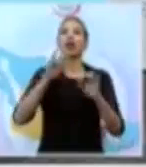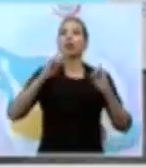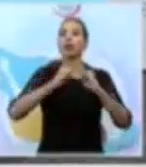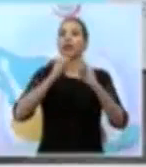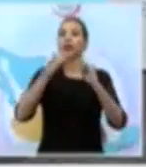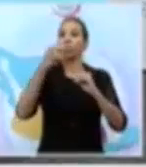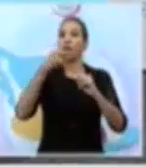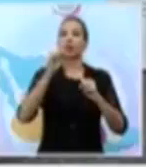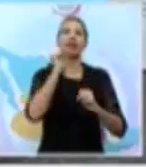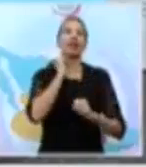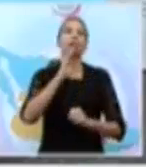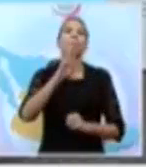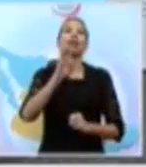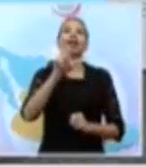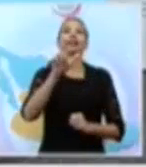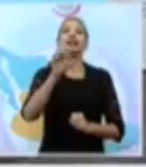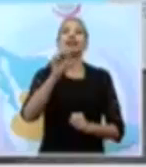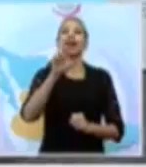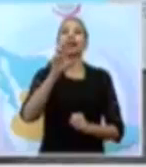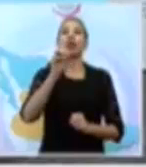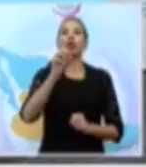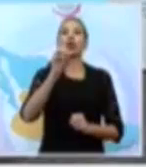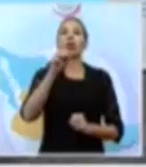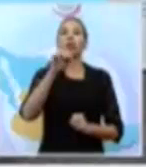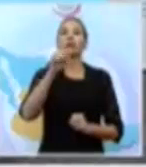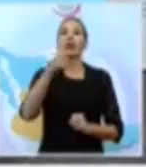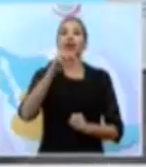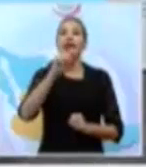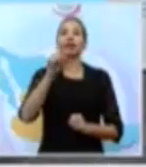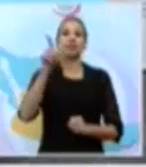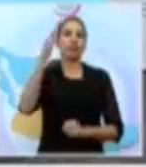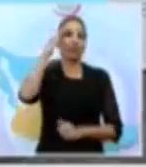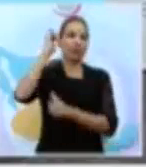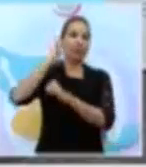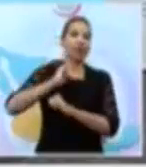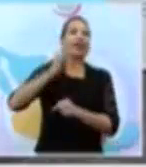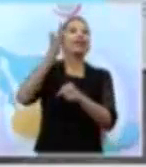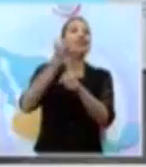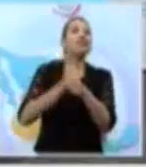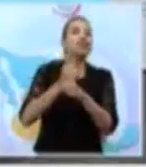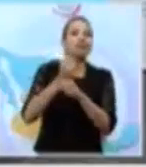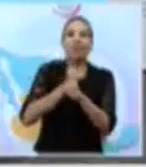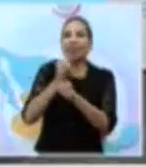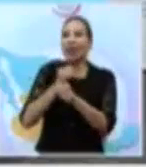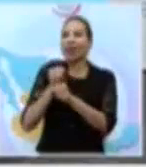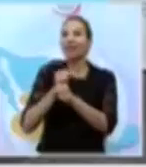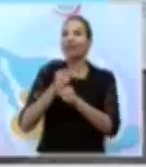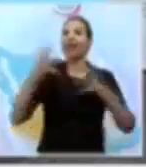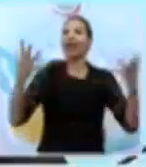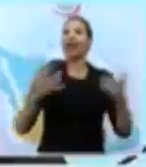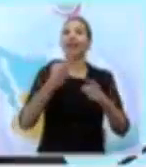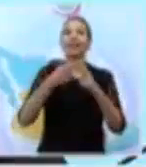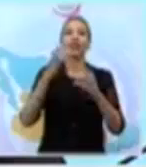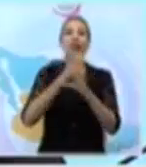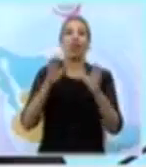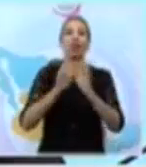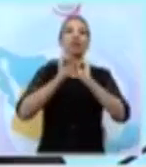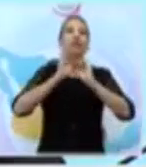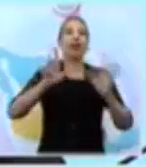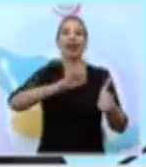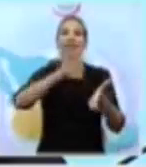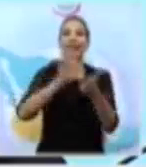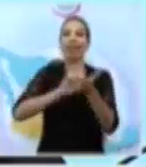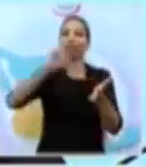Domínguez, instituto que se encarga de investigar, de crear productos